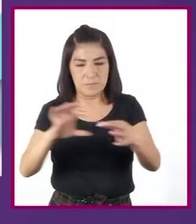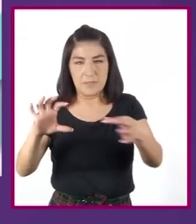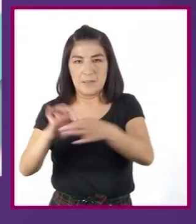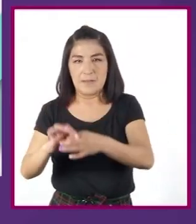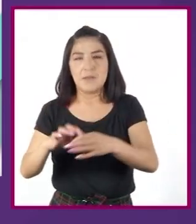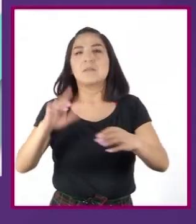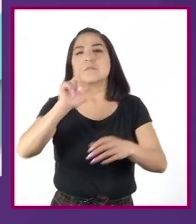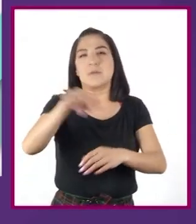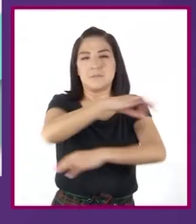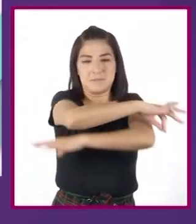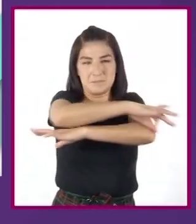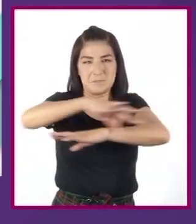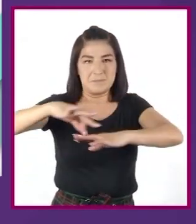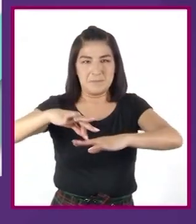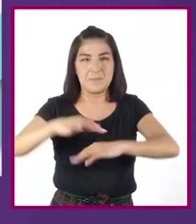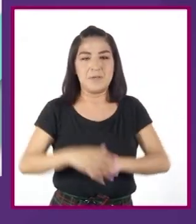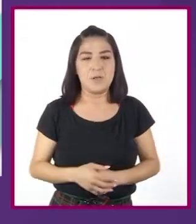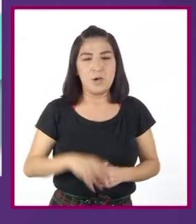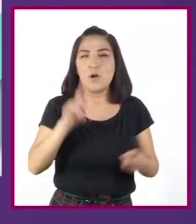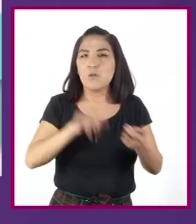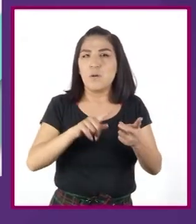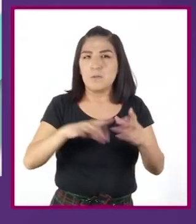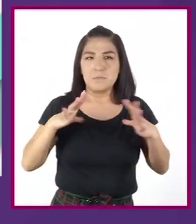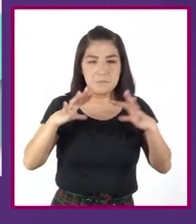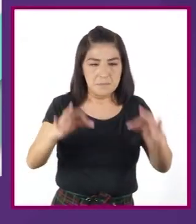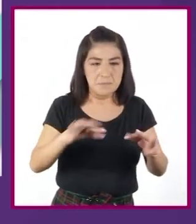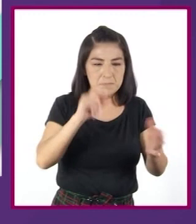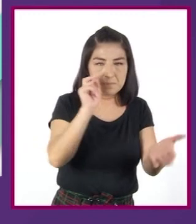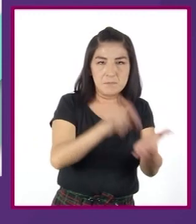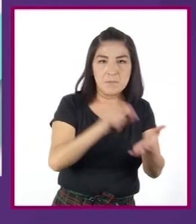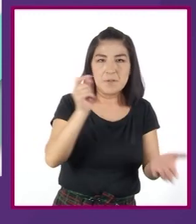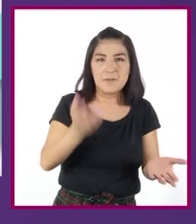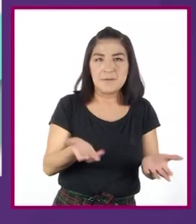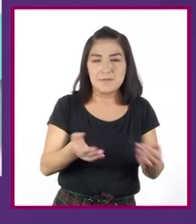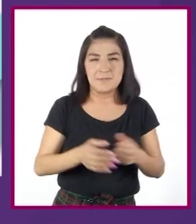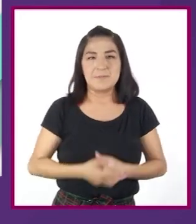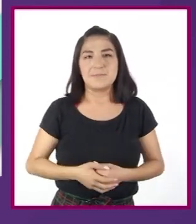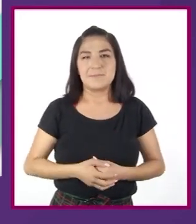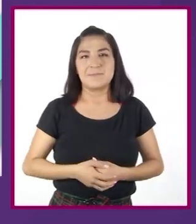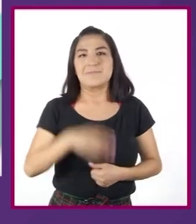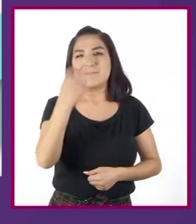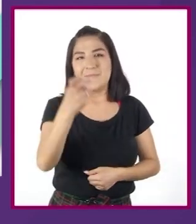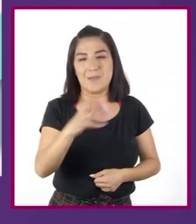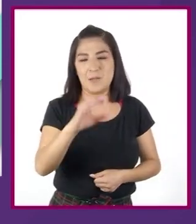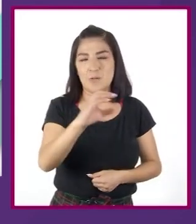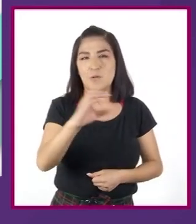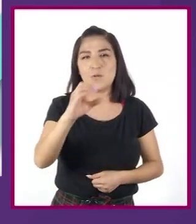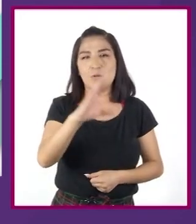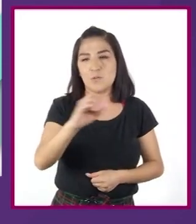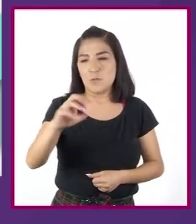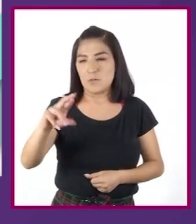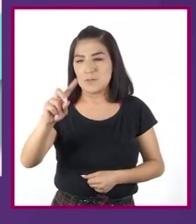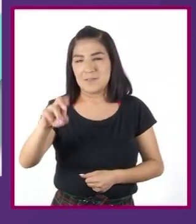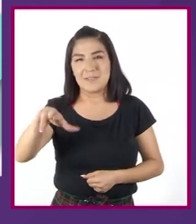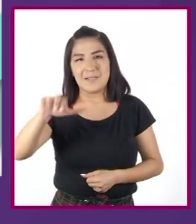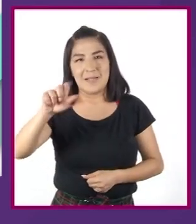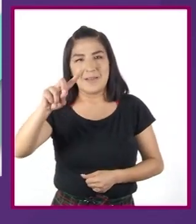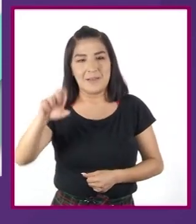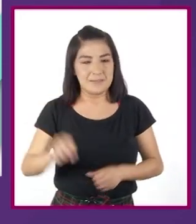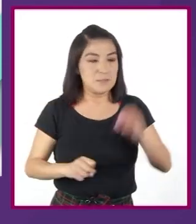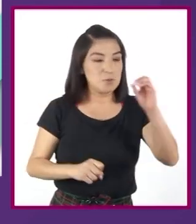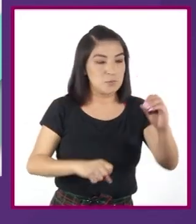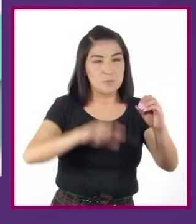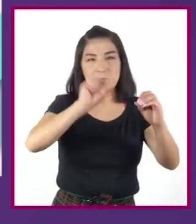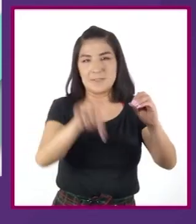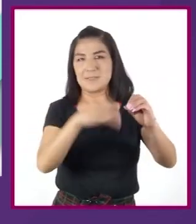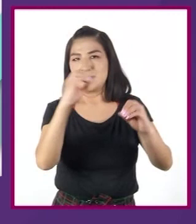y unirlos. ¿Dónde inicia la recta? Correcto, en las coordenadas 0,0, en